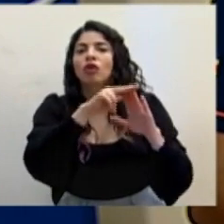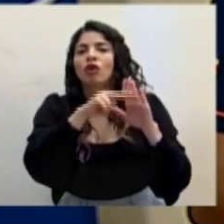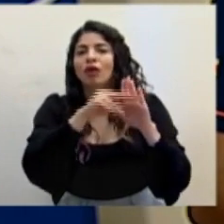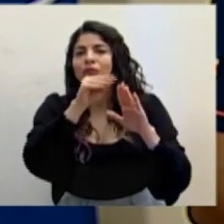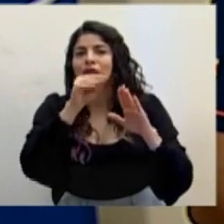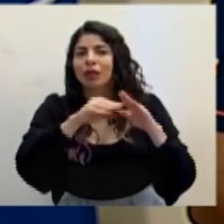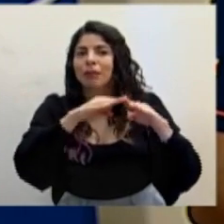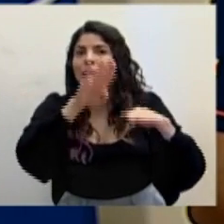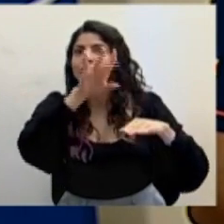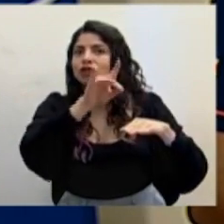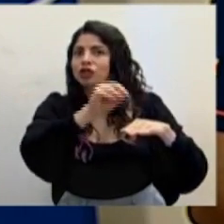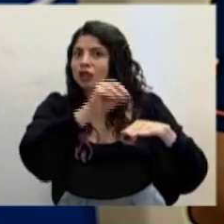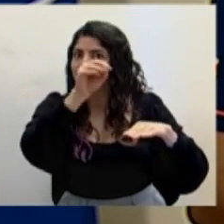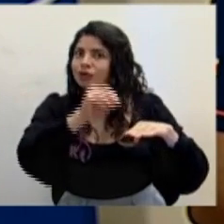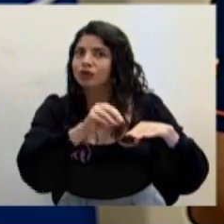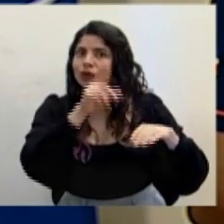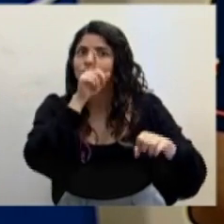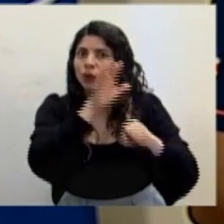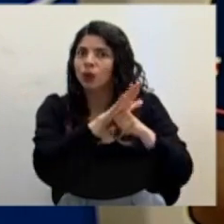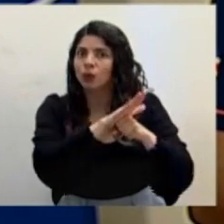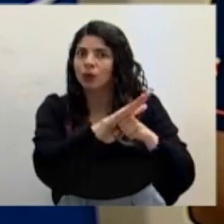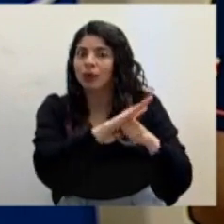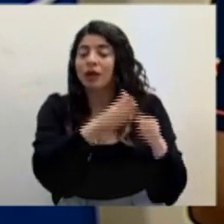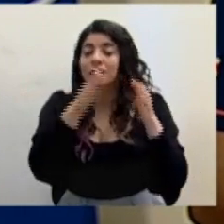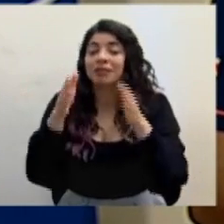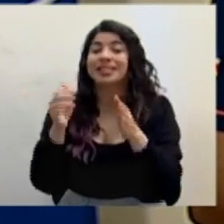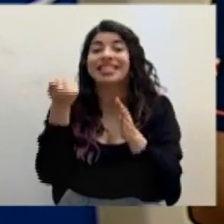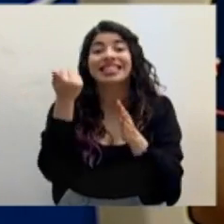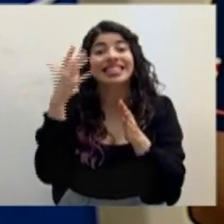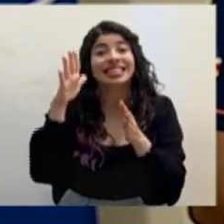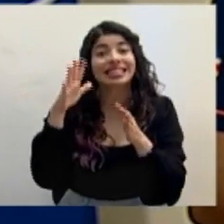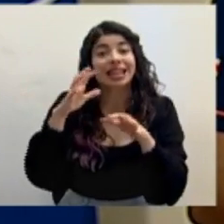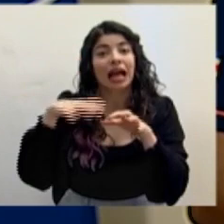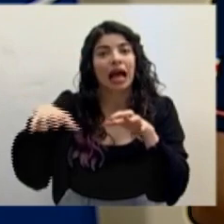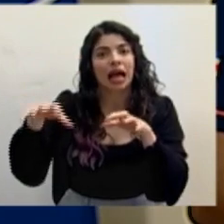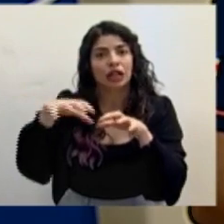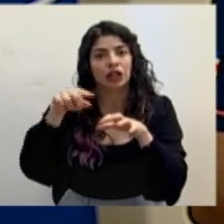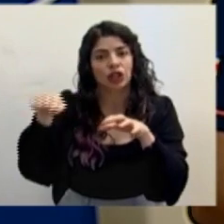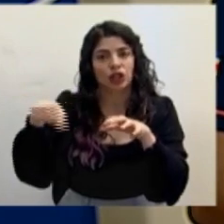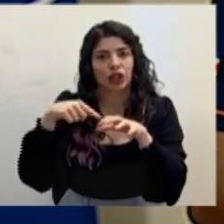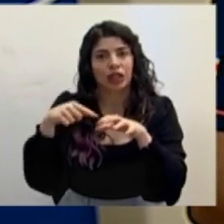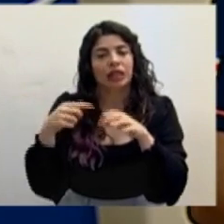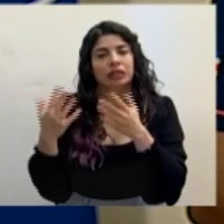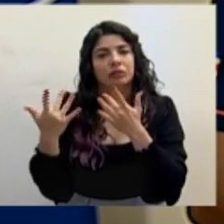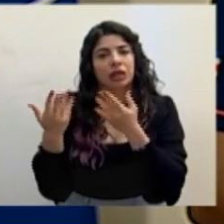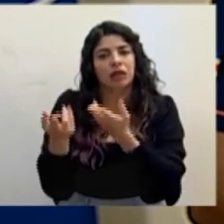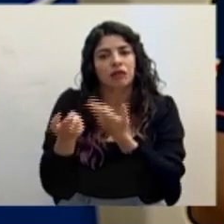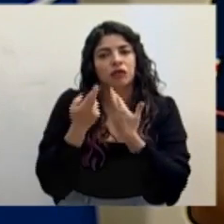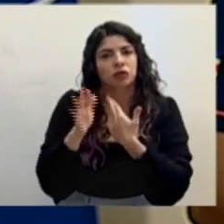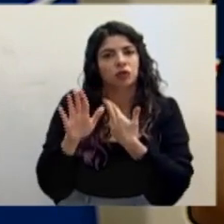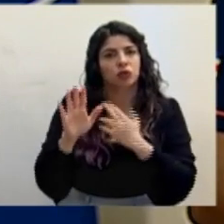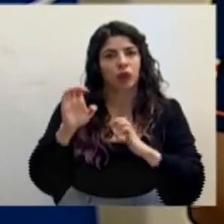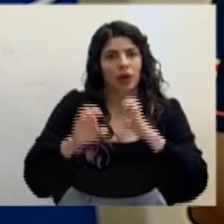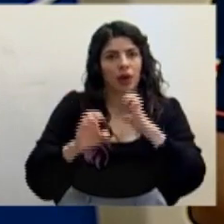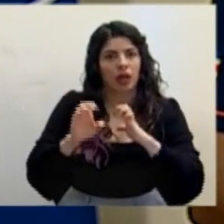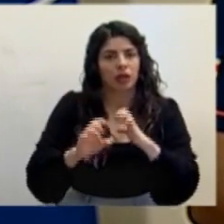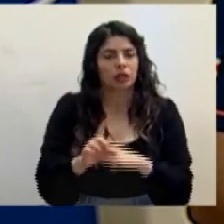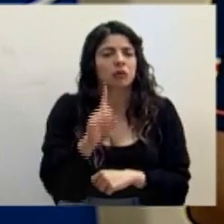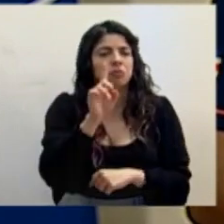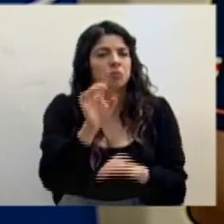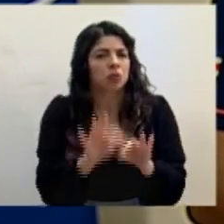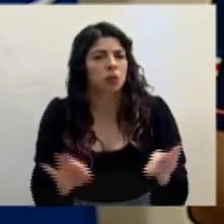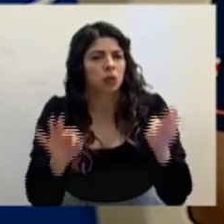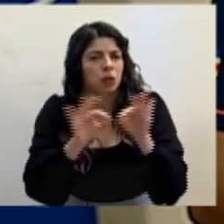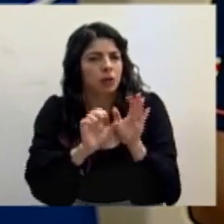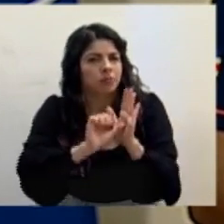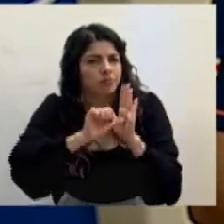80% y 15 cantones están presentando en los últimos días la respectiva evaluación. Aquí es importante